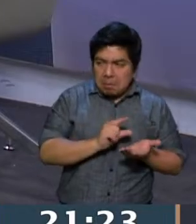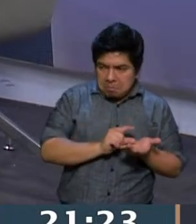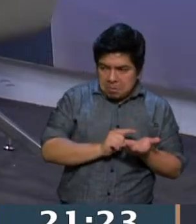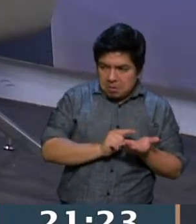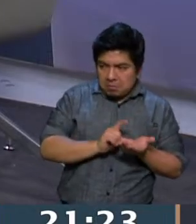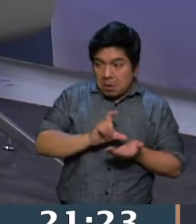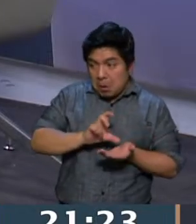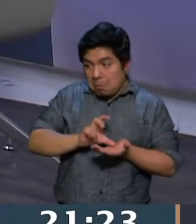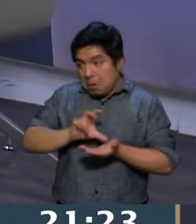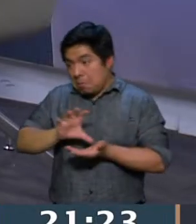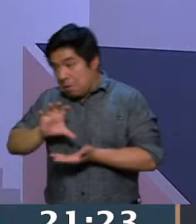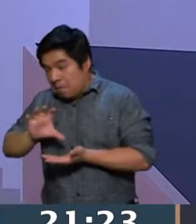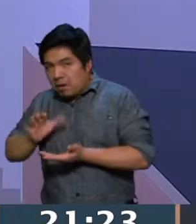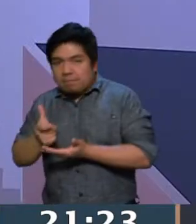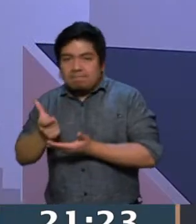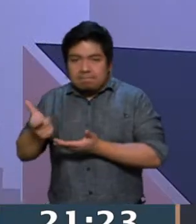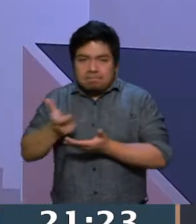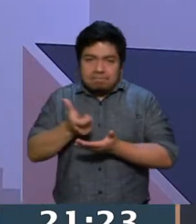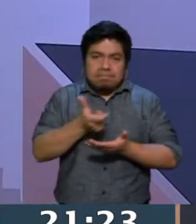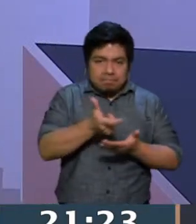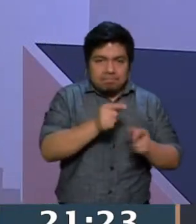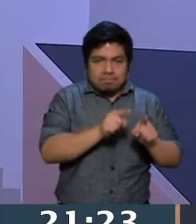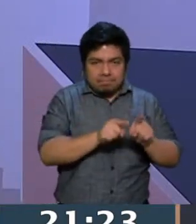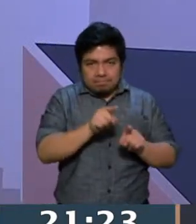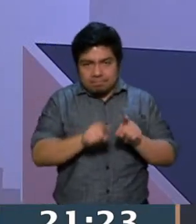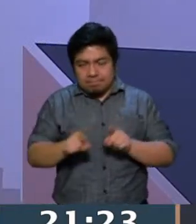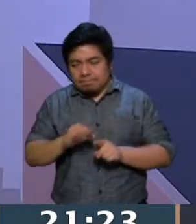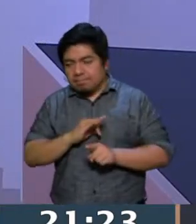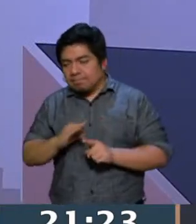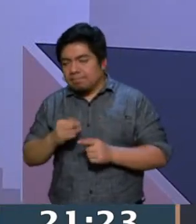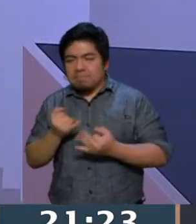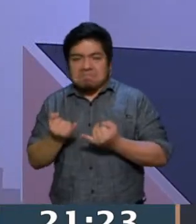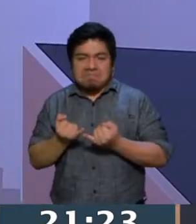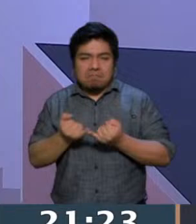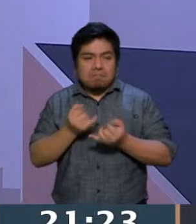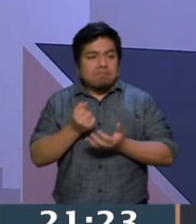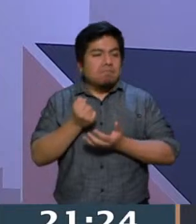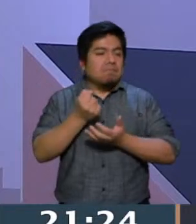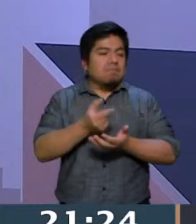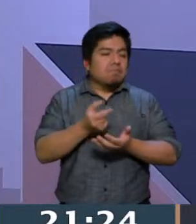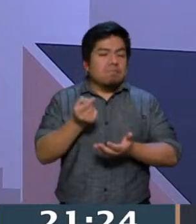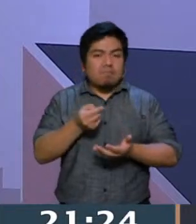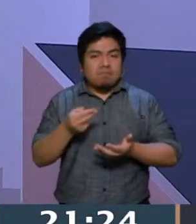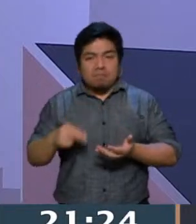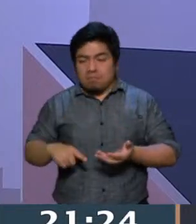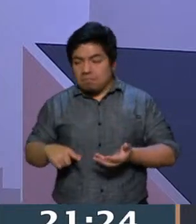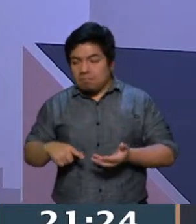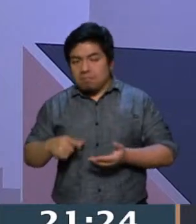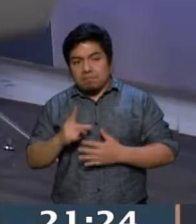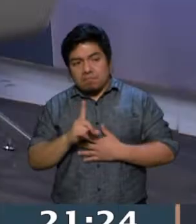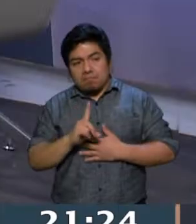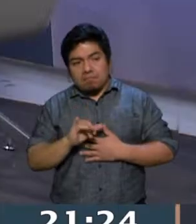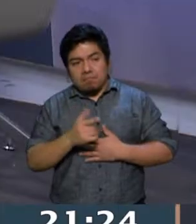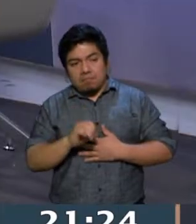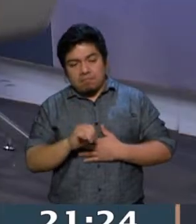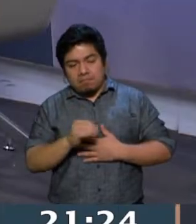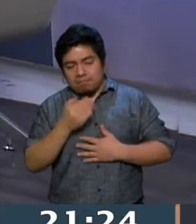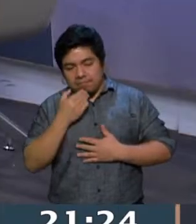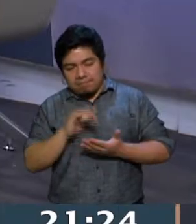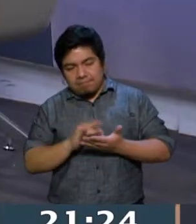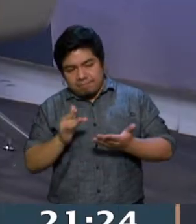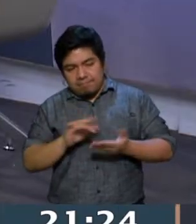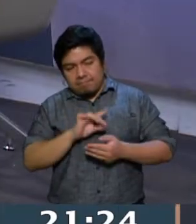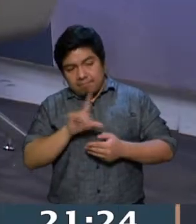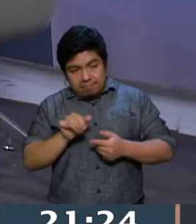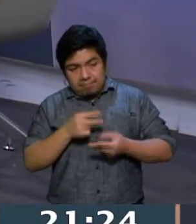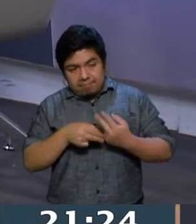de sus ingresos. Y eso, pues podamos financiar también todo lo que se necesita financiar desde el Estado. Diego, te agradezco mucho por tu tiempo y me gustaría dejar la